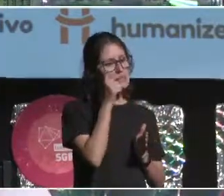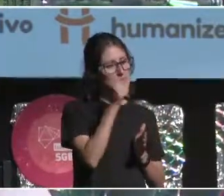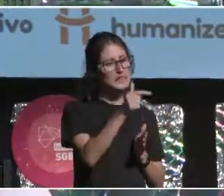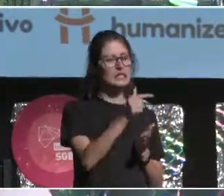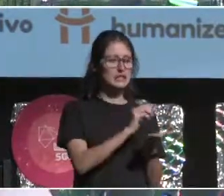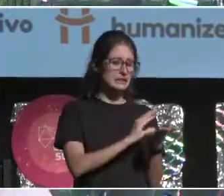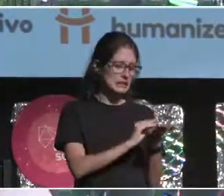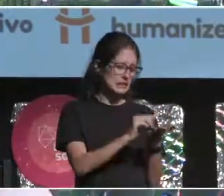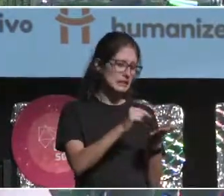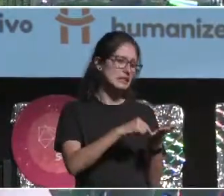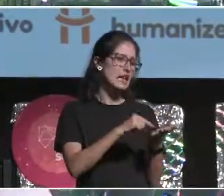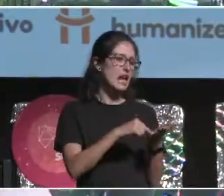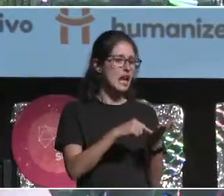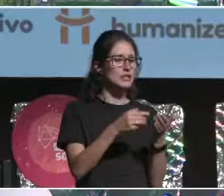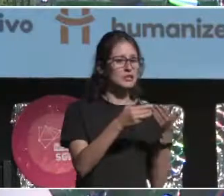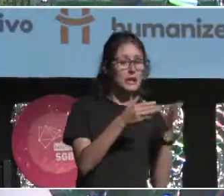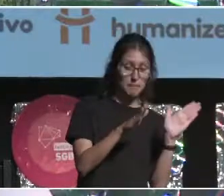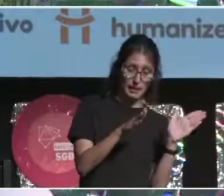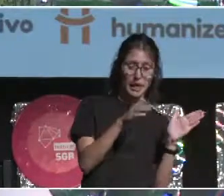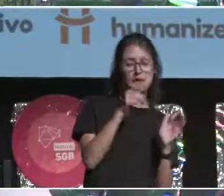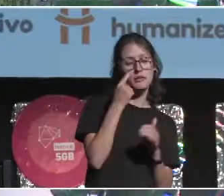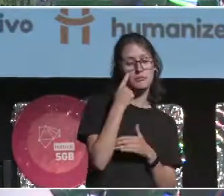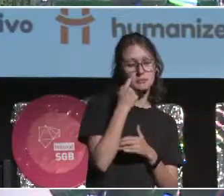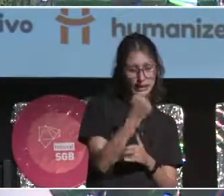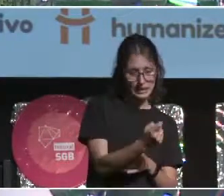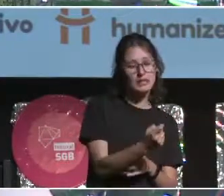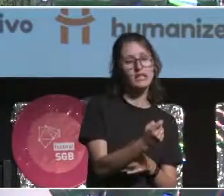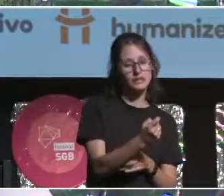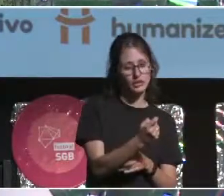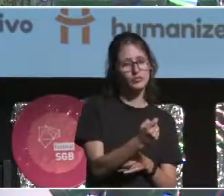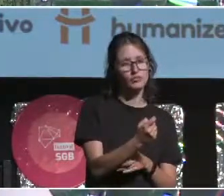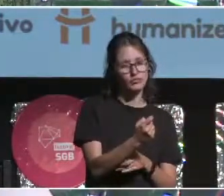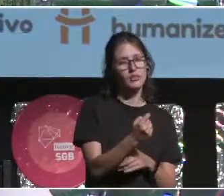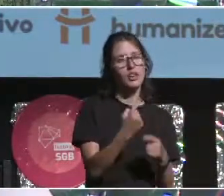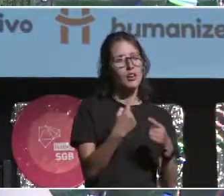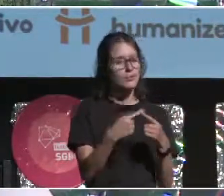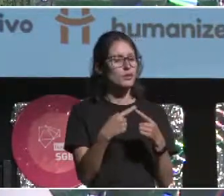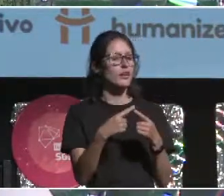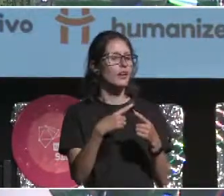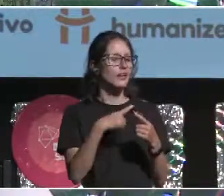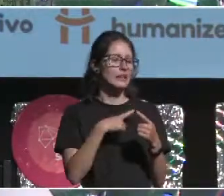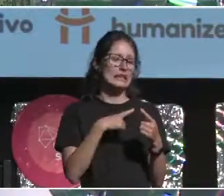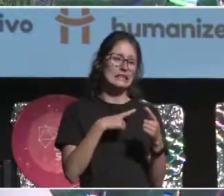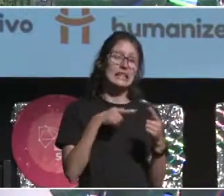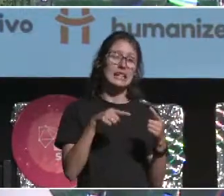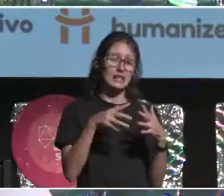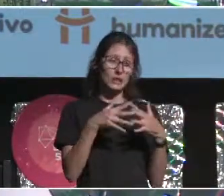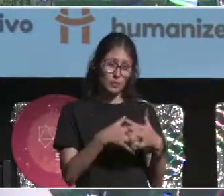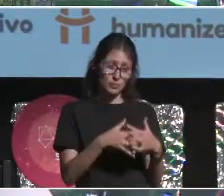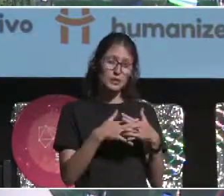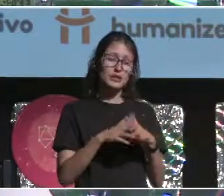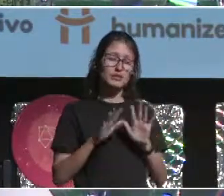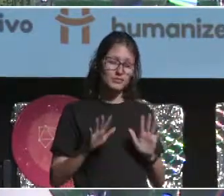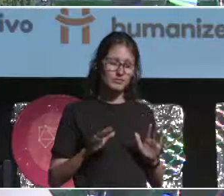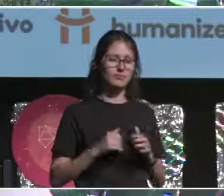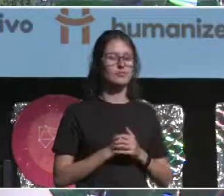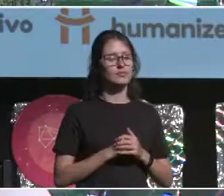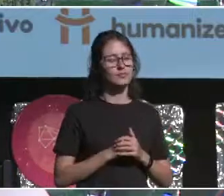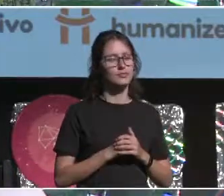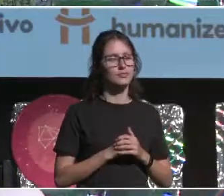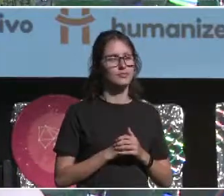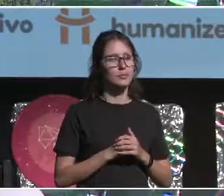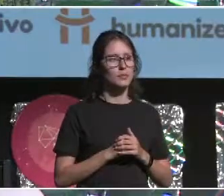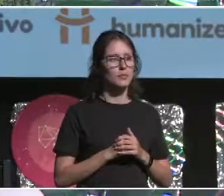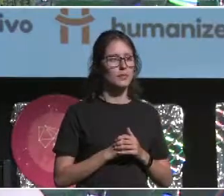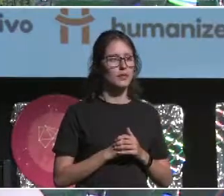complejo. Desde el punto de vista de los gobiernos, ayer también lo mencionaba en una reunión más pequeña, desde que